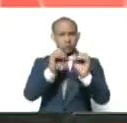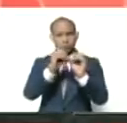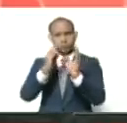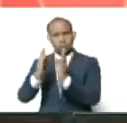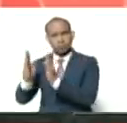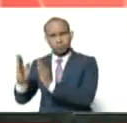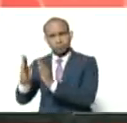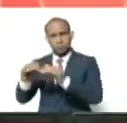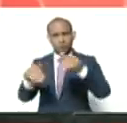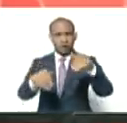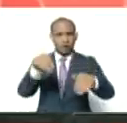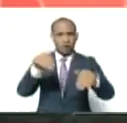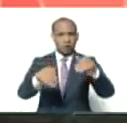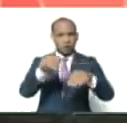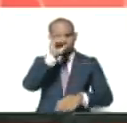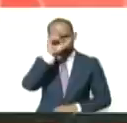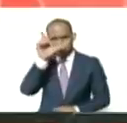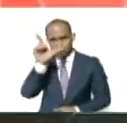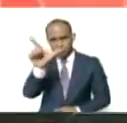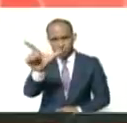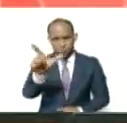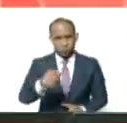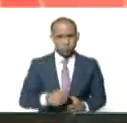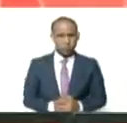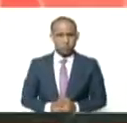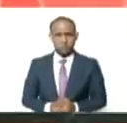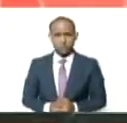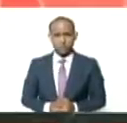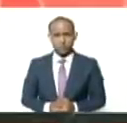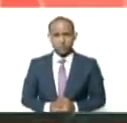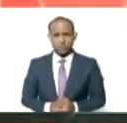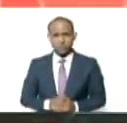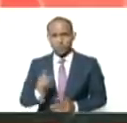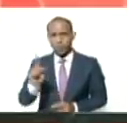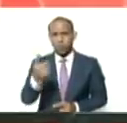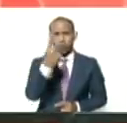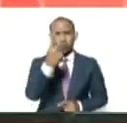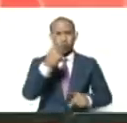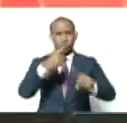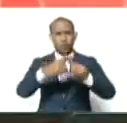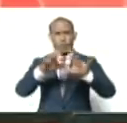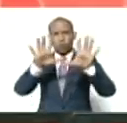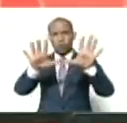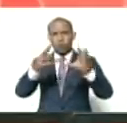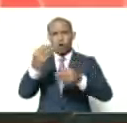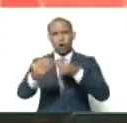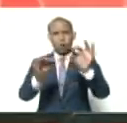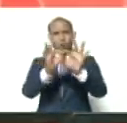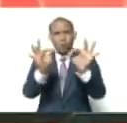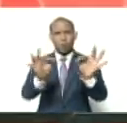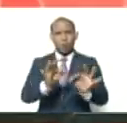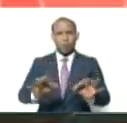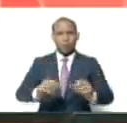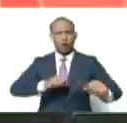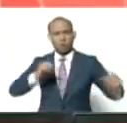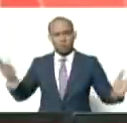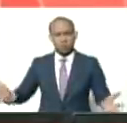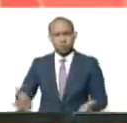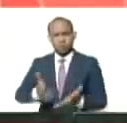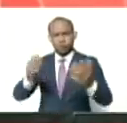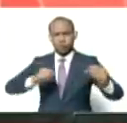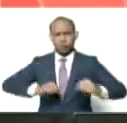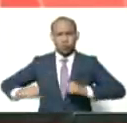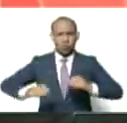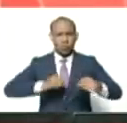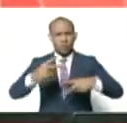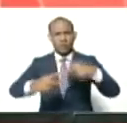electoral del Partido Socialista Unido de Venezuela el 1-10 como parte de la maquinaria de movilización para